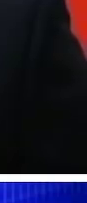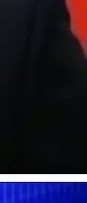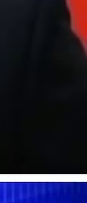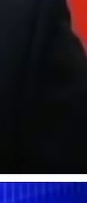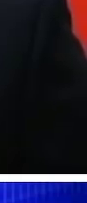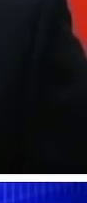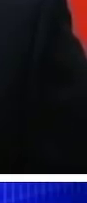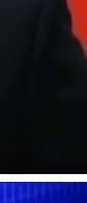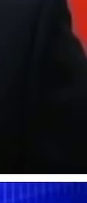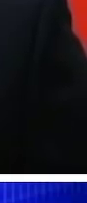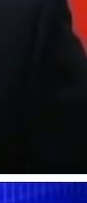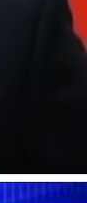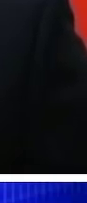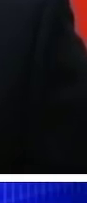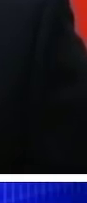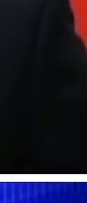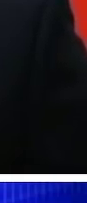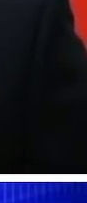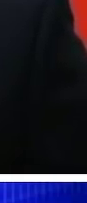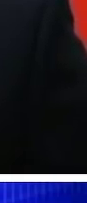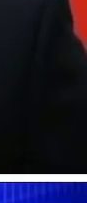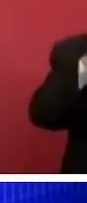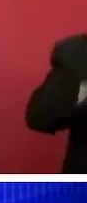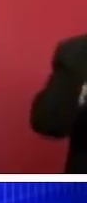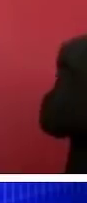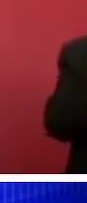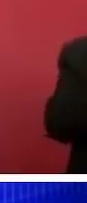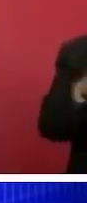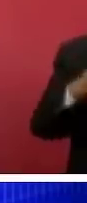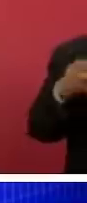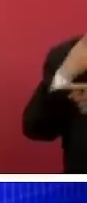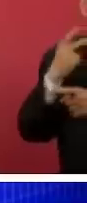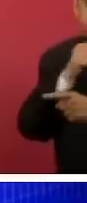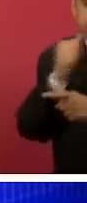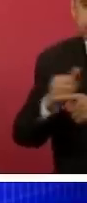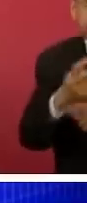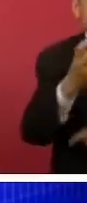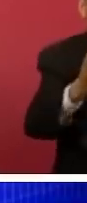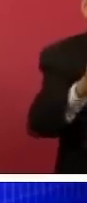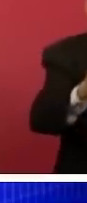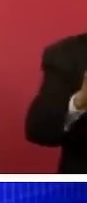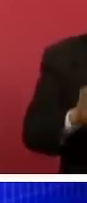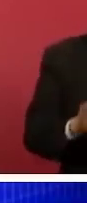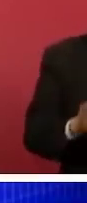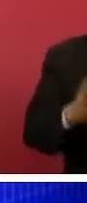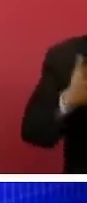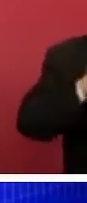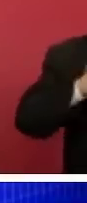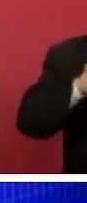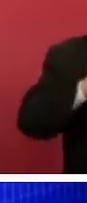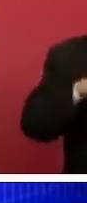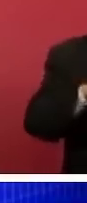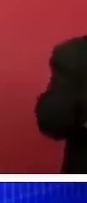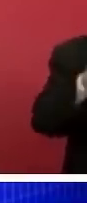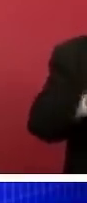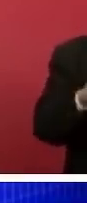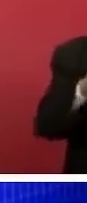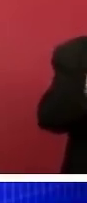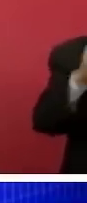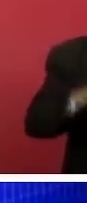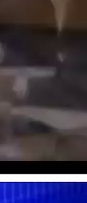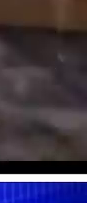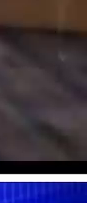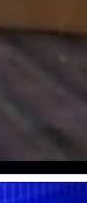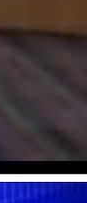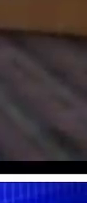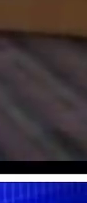Hola Qué tal amigos gracias por acompañarme en una emisión más del chapucero today en estos últimos días hemos hablado de las sanciones económicas de